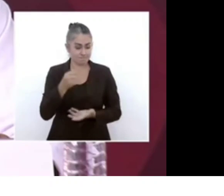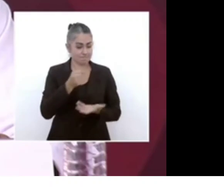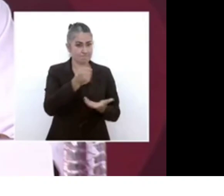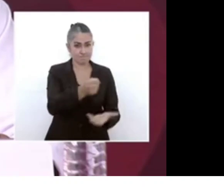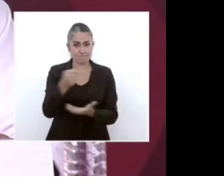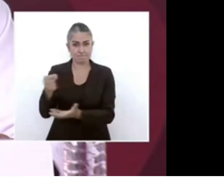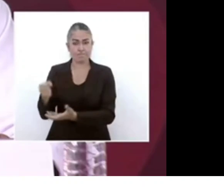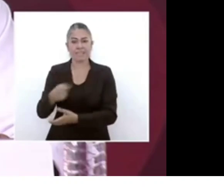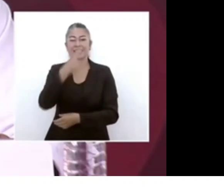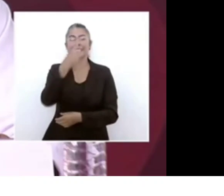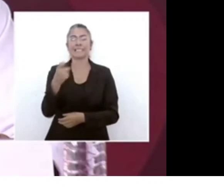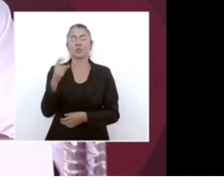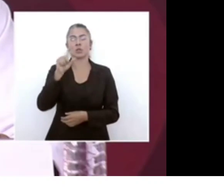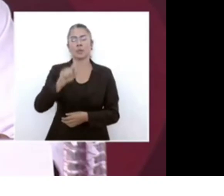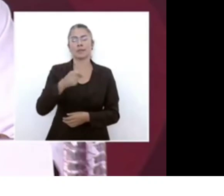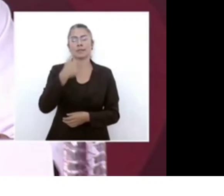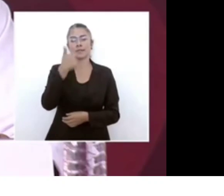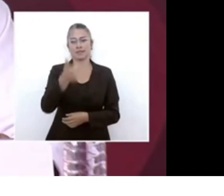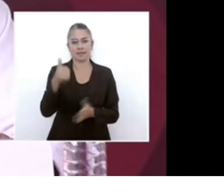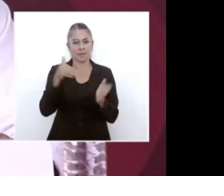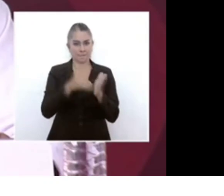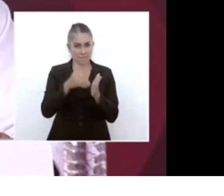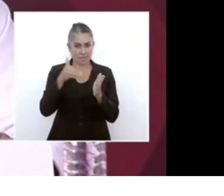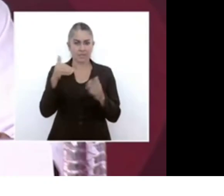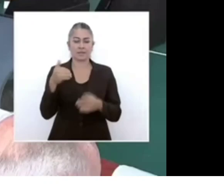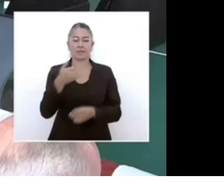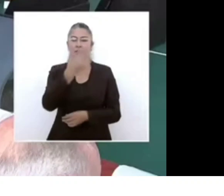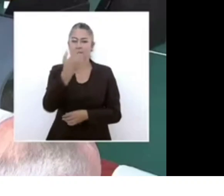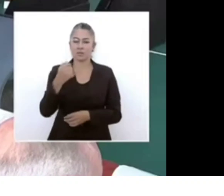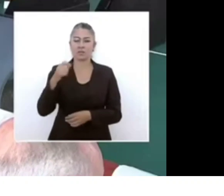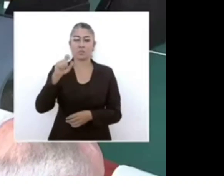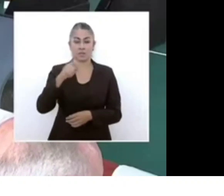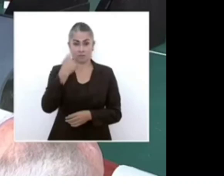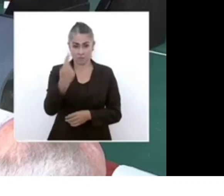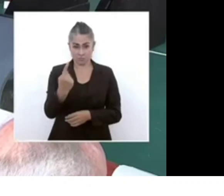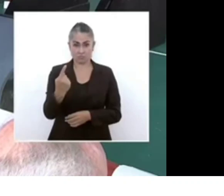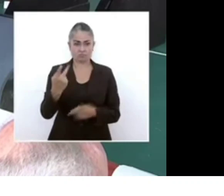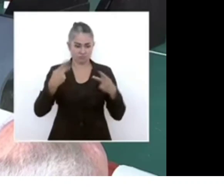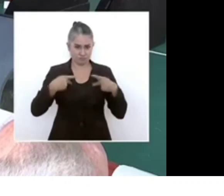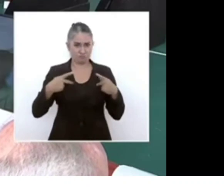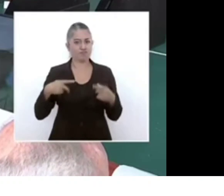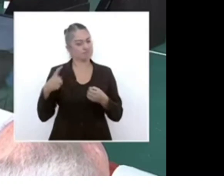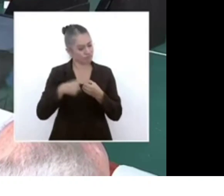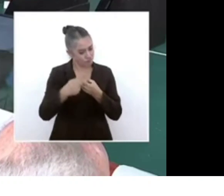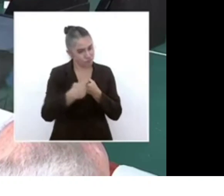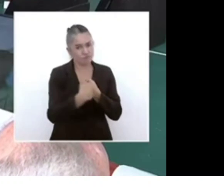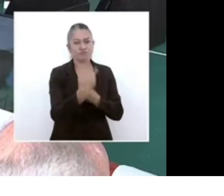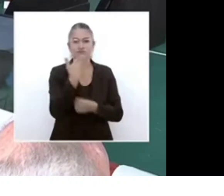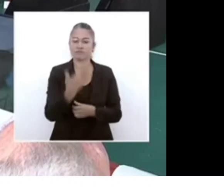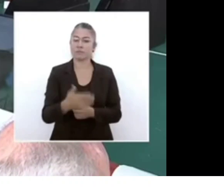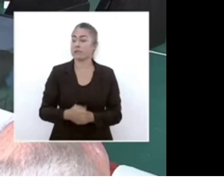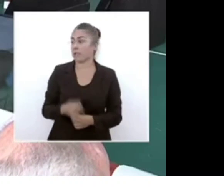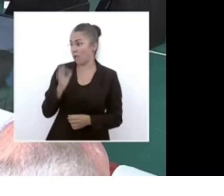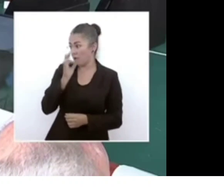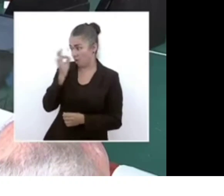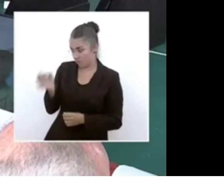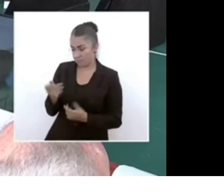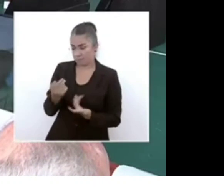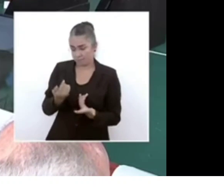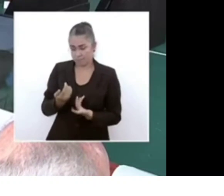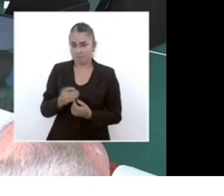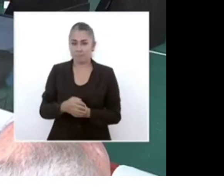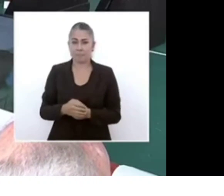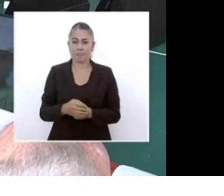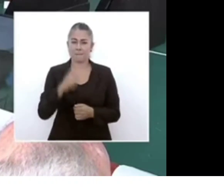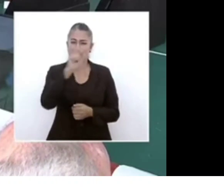de 126.521 derechohabientes. Le informo también, presidente, que del 21 al 26